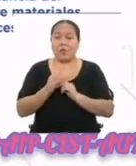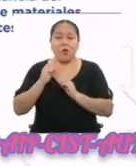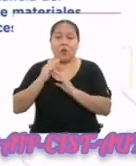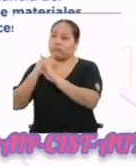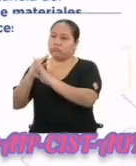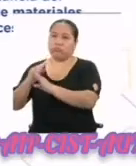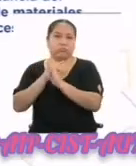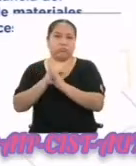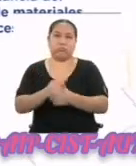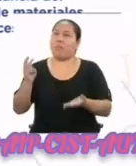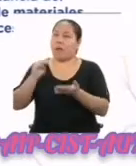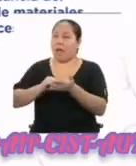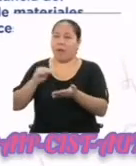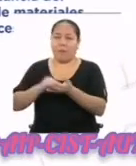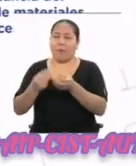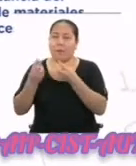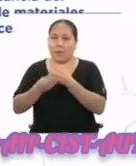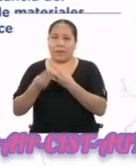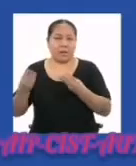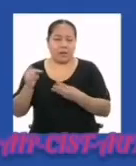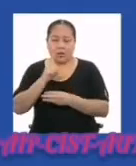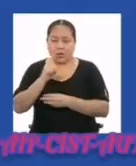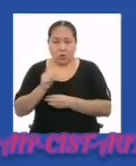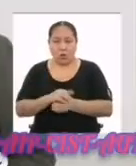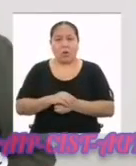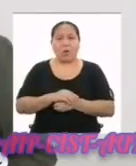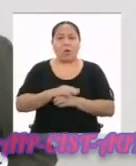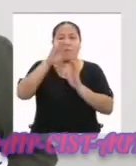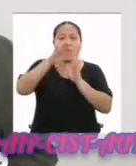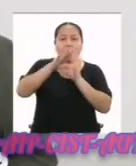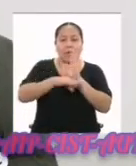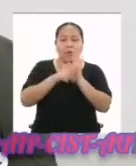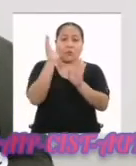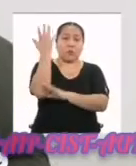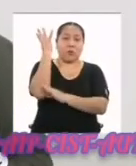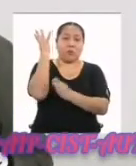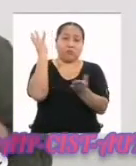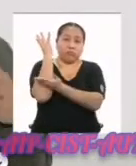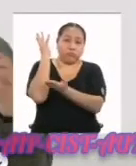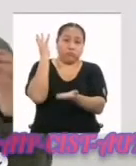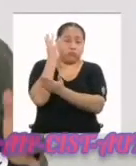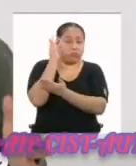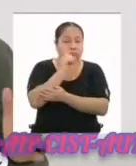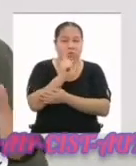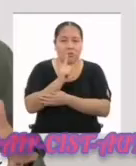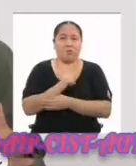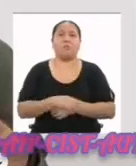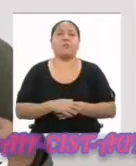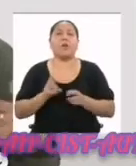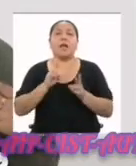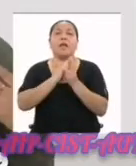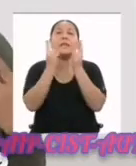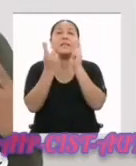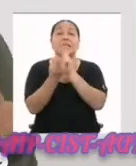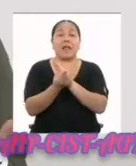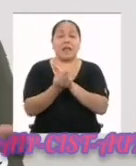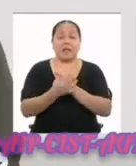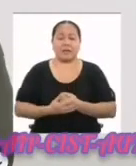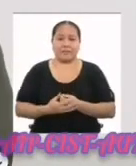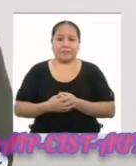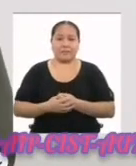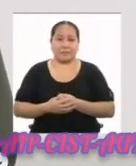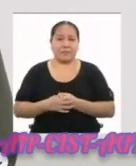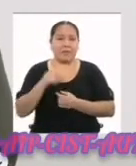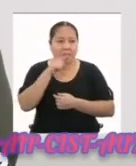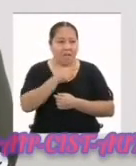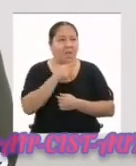Y así, menos árboles serán talados innecesariamente. Buena, Jonathan. Está bien la manera en la que